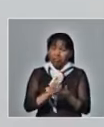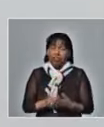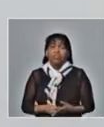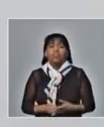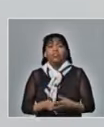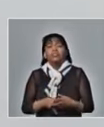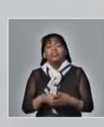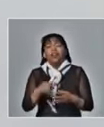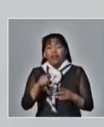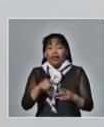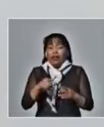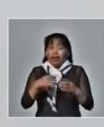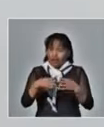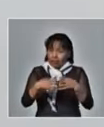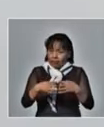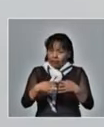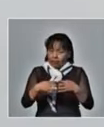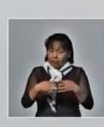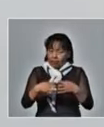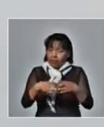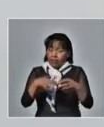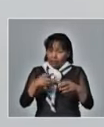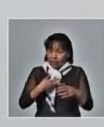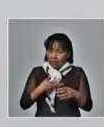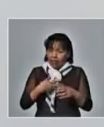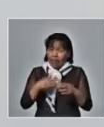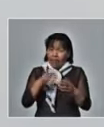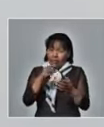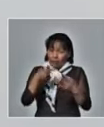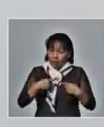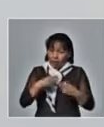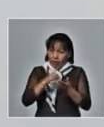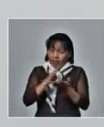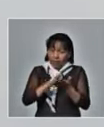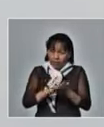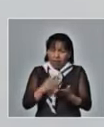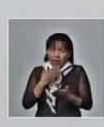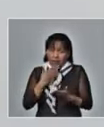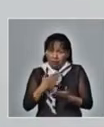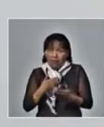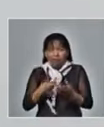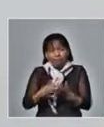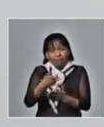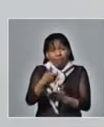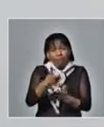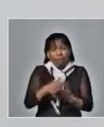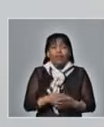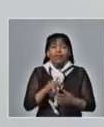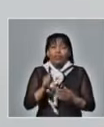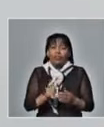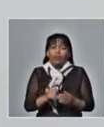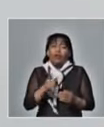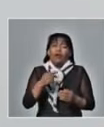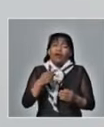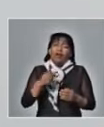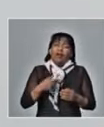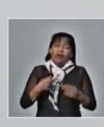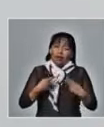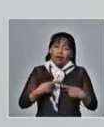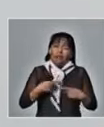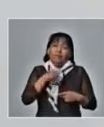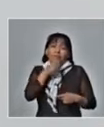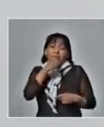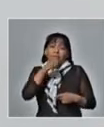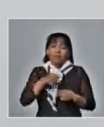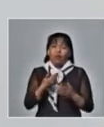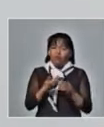los contraten. Vamos a construir el primer hospital geriátrico, así como la universidad para la tercera edad.